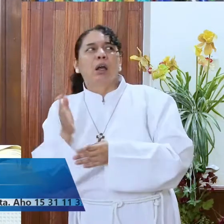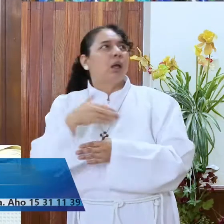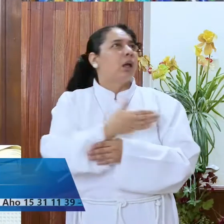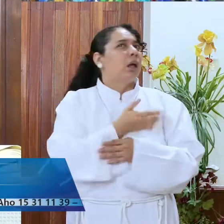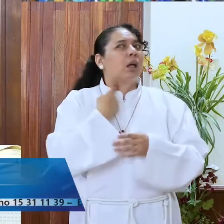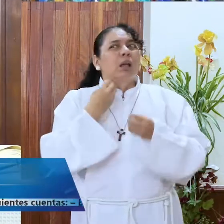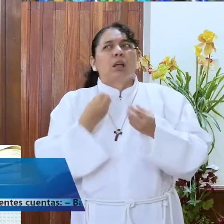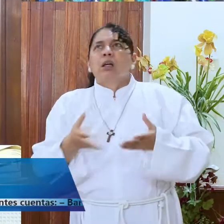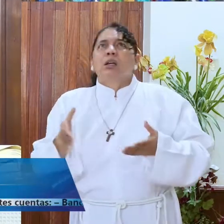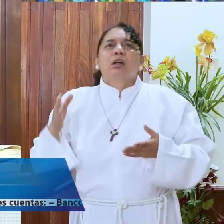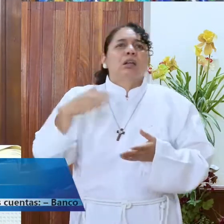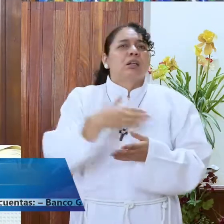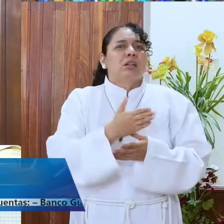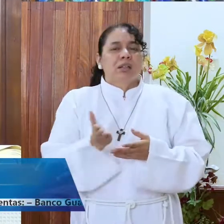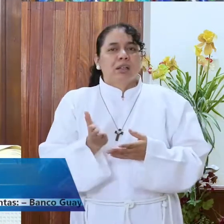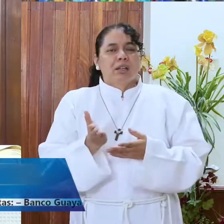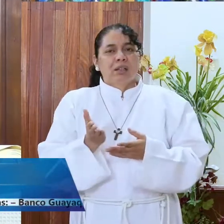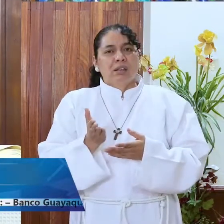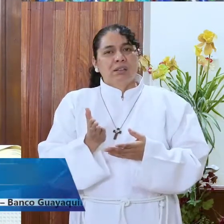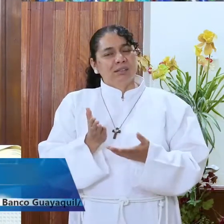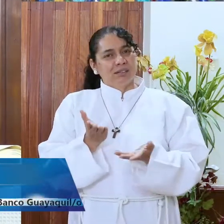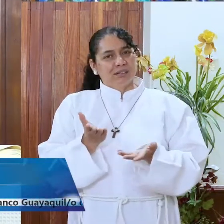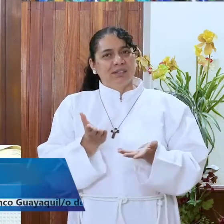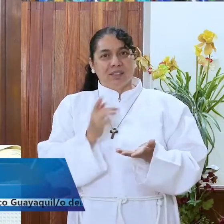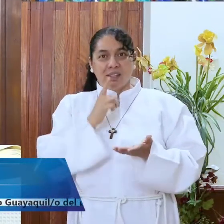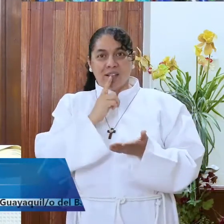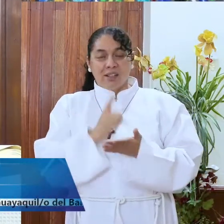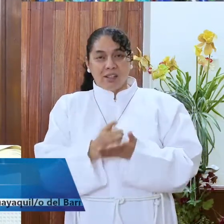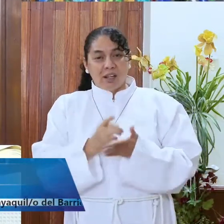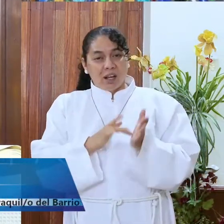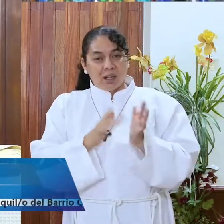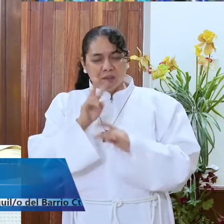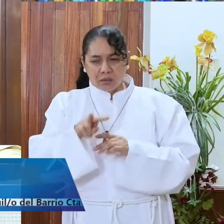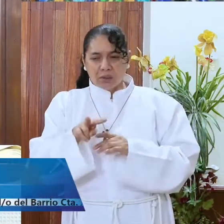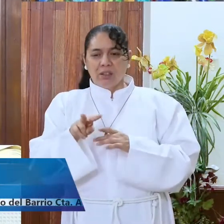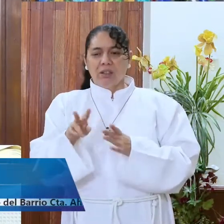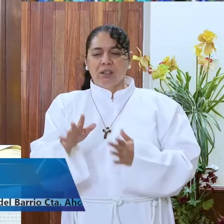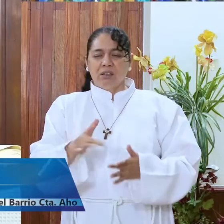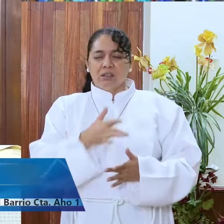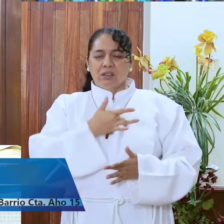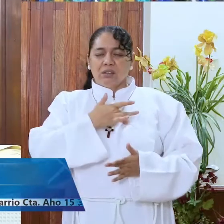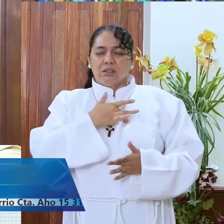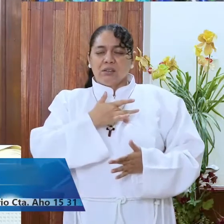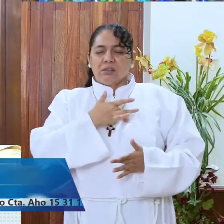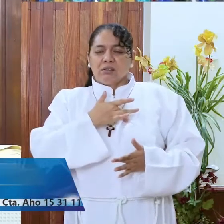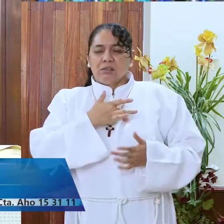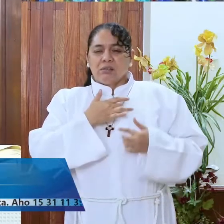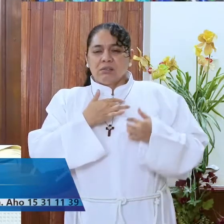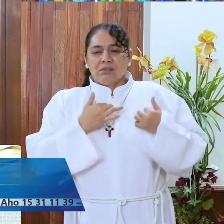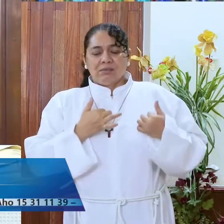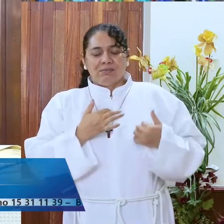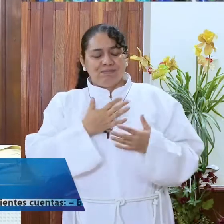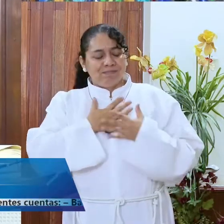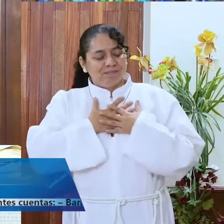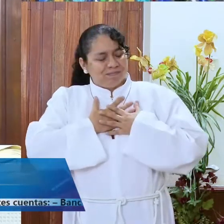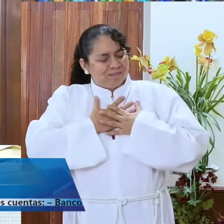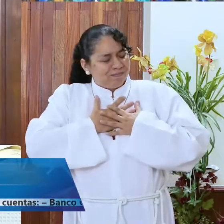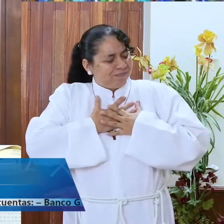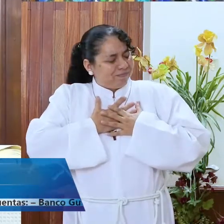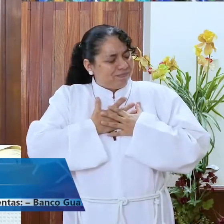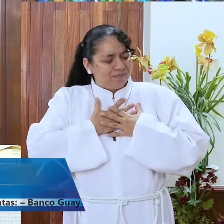perdidos y esa realidad que toque el corazón a jesús se compadece se conmueve